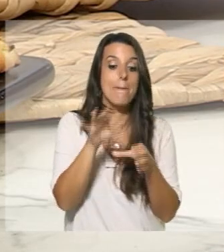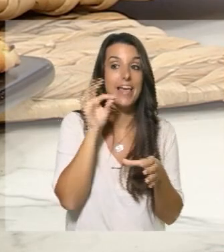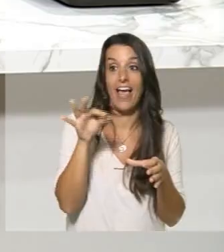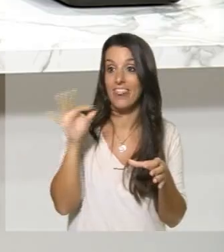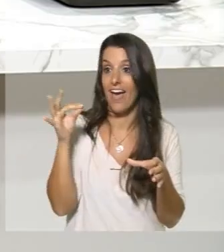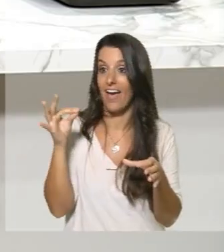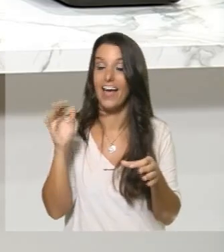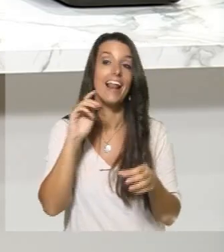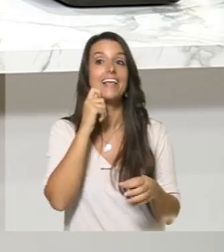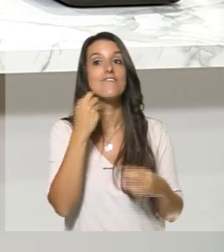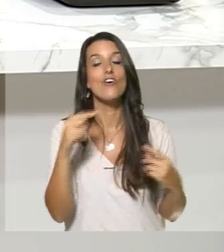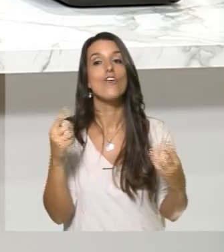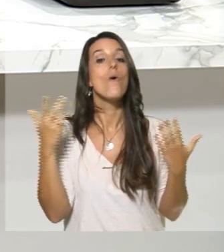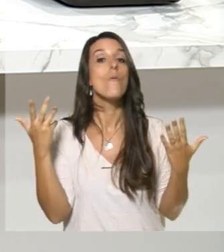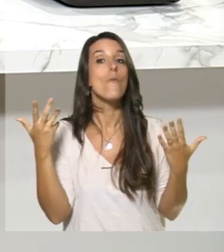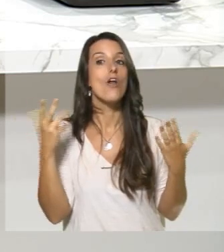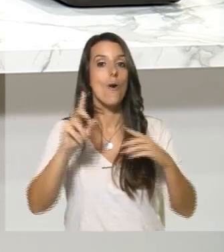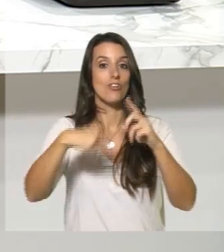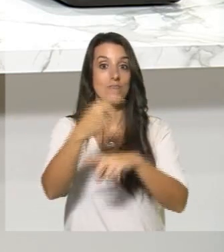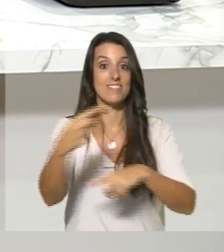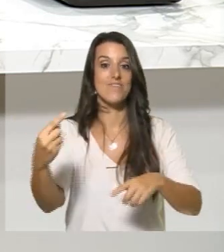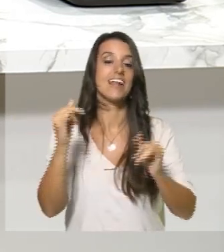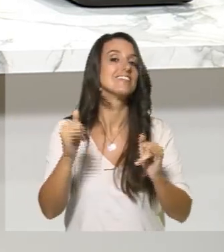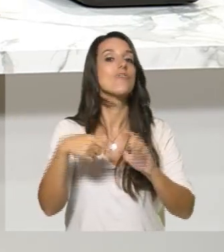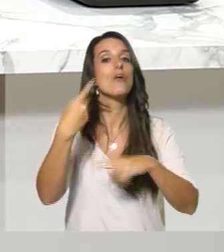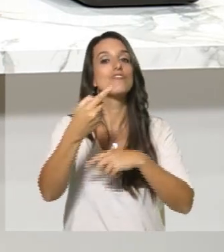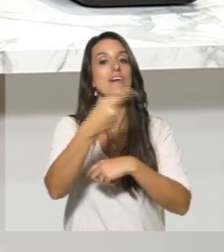y cosas riquísimas. Mari, nos vemos la semana que viene. Nos vemos la próxima semana, el lunes.